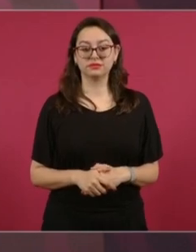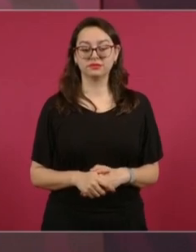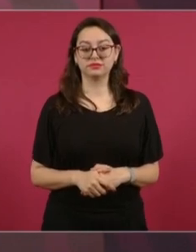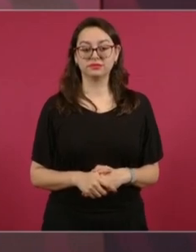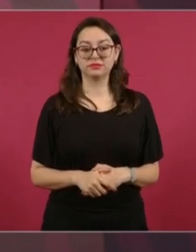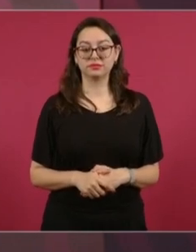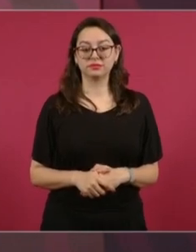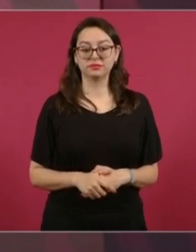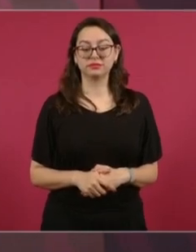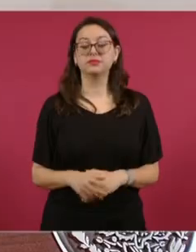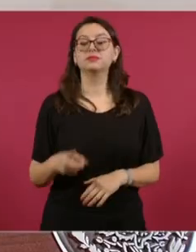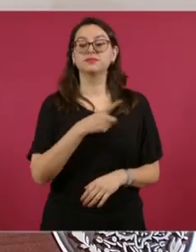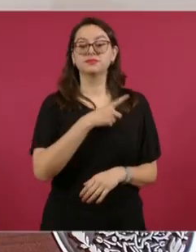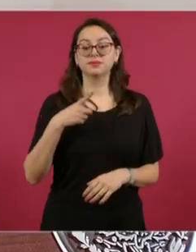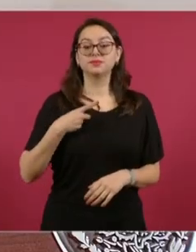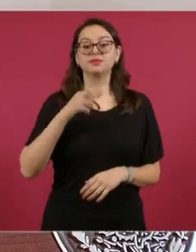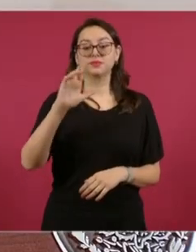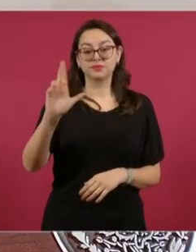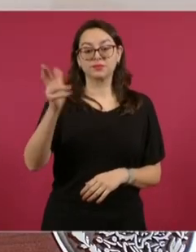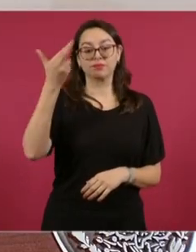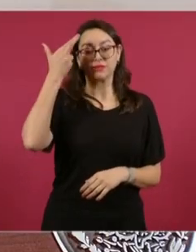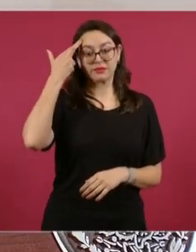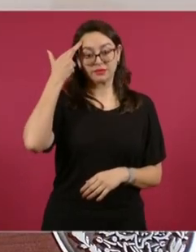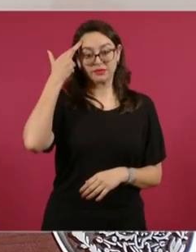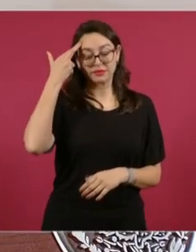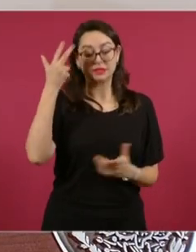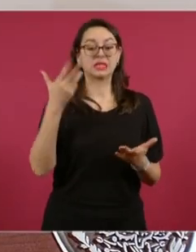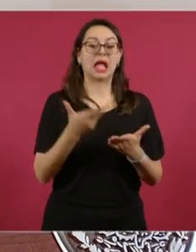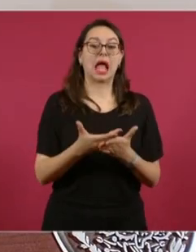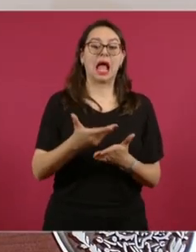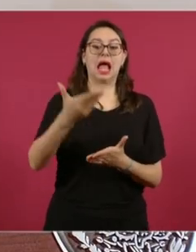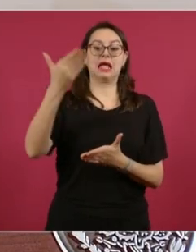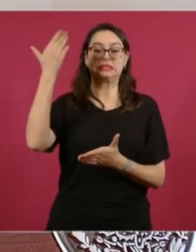cuando imponen a Calderón, lo hacen con el apoyo del PRI.